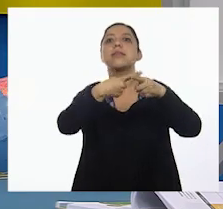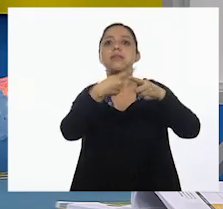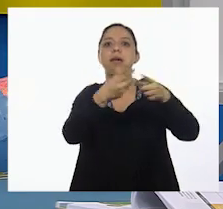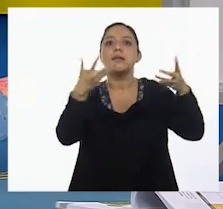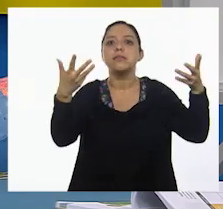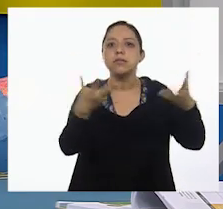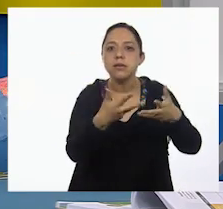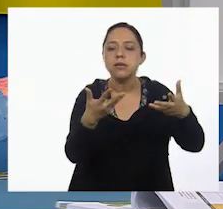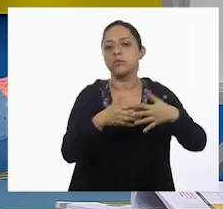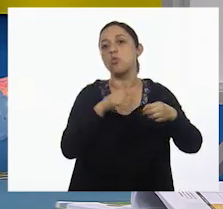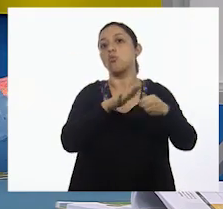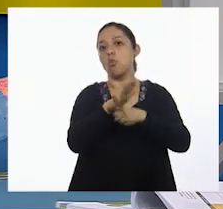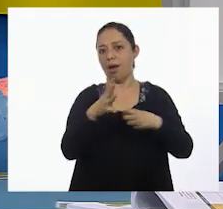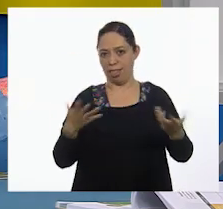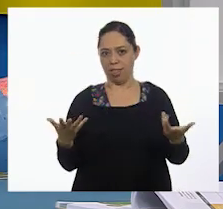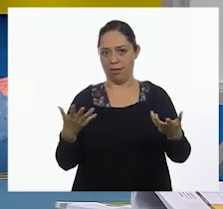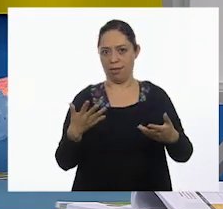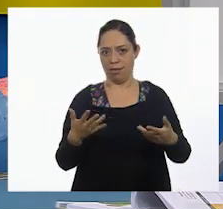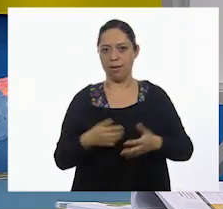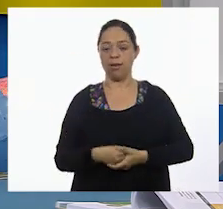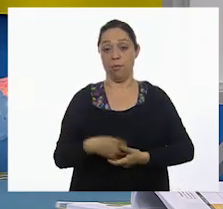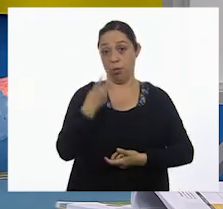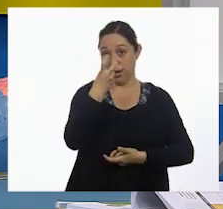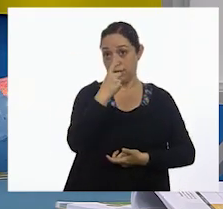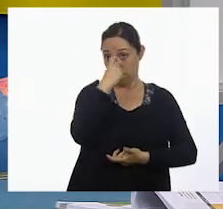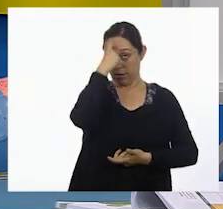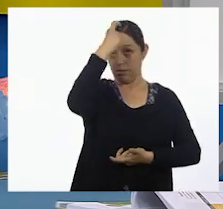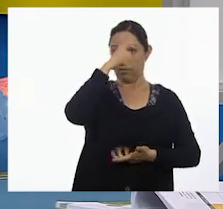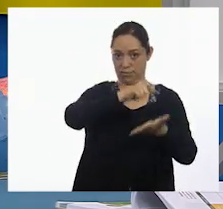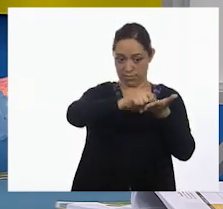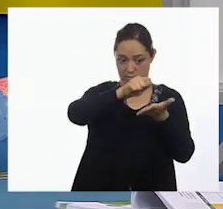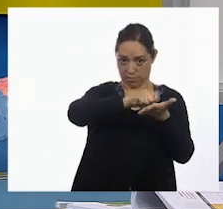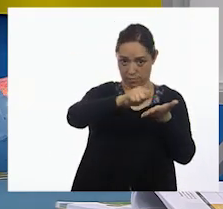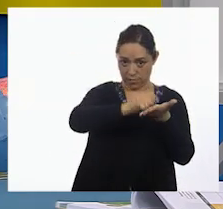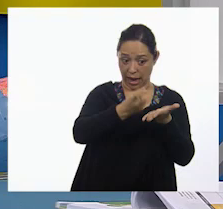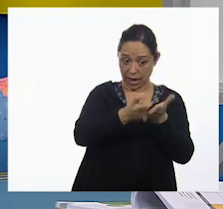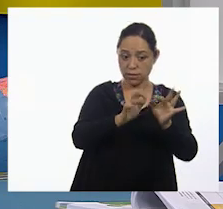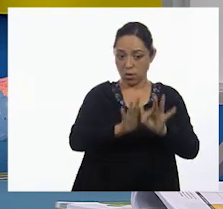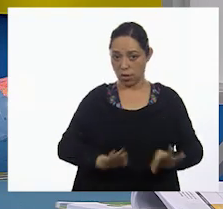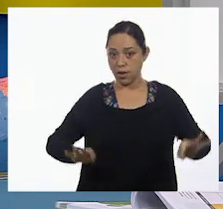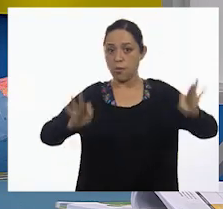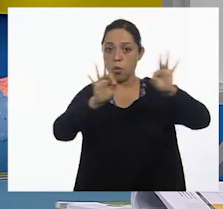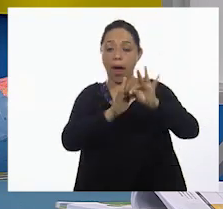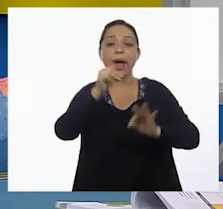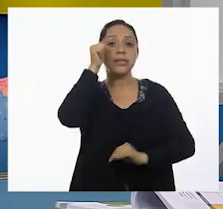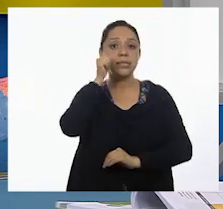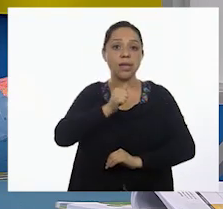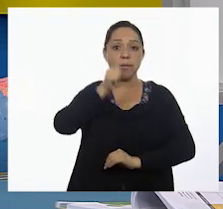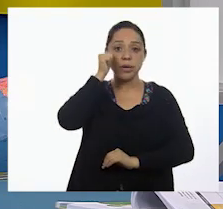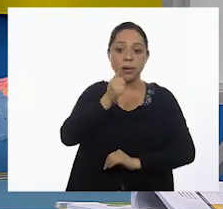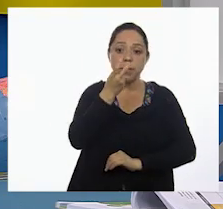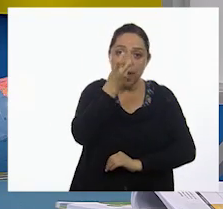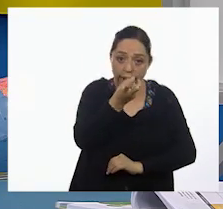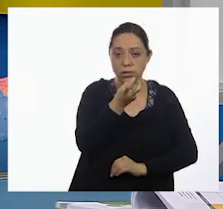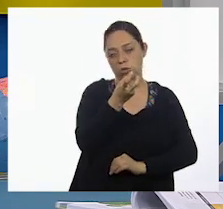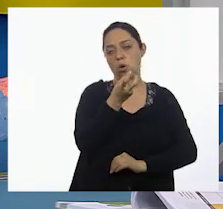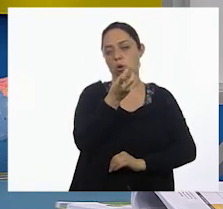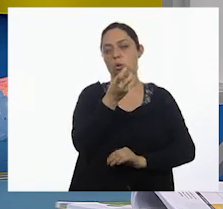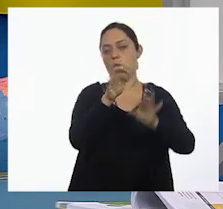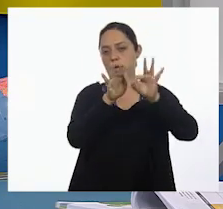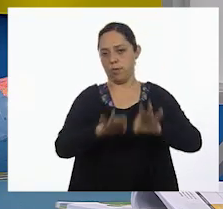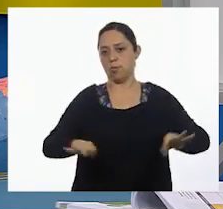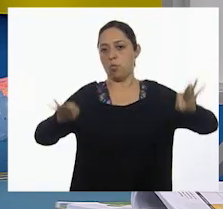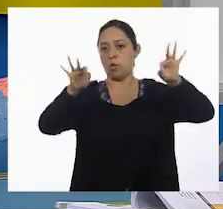porque comentamos pues esto tiene un autor y es importante que siempre se considere esta parte, de lo contrario hablaríamos